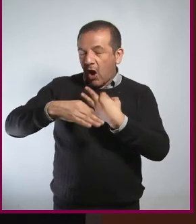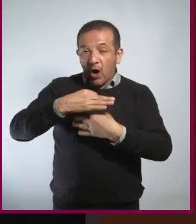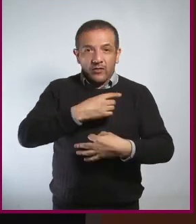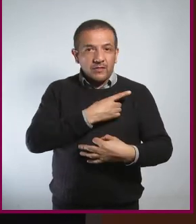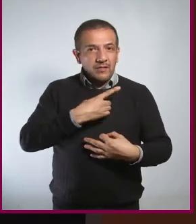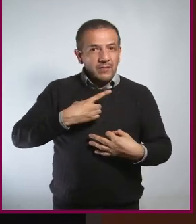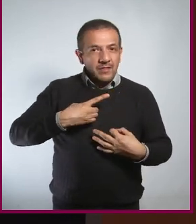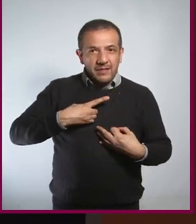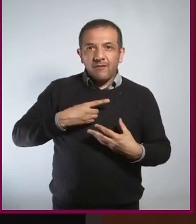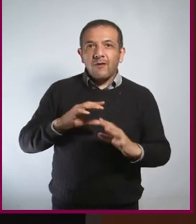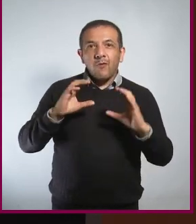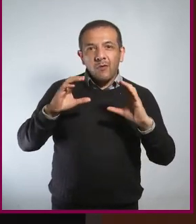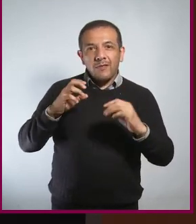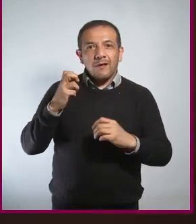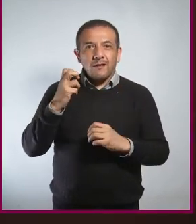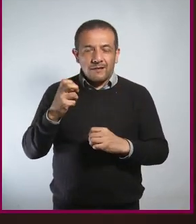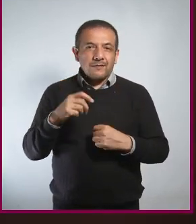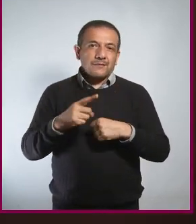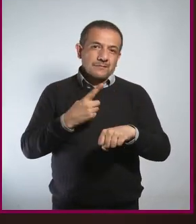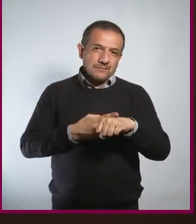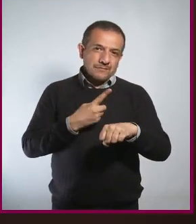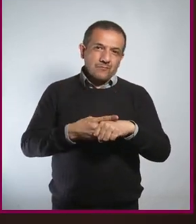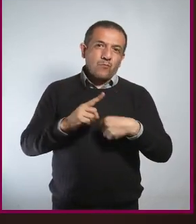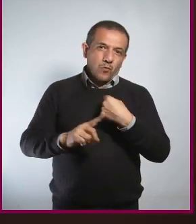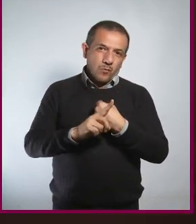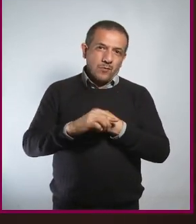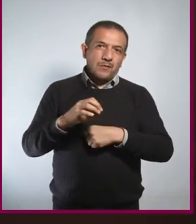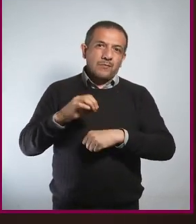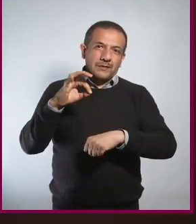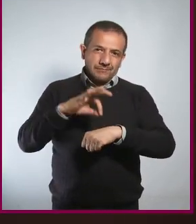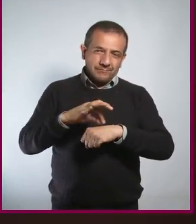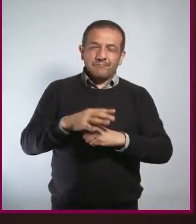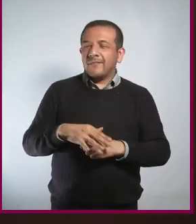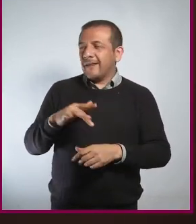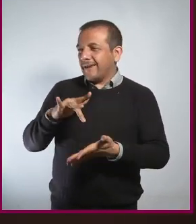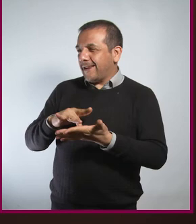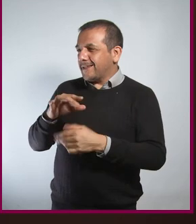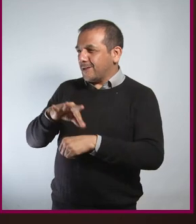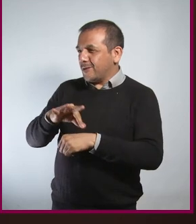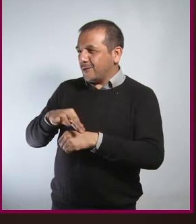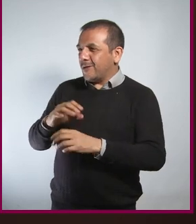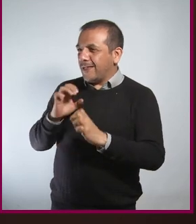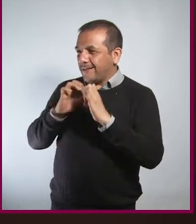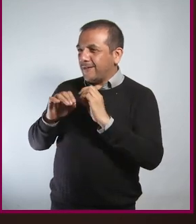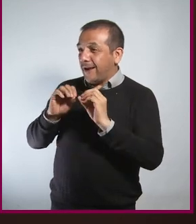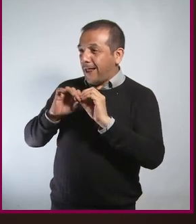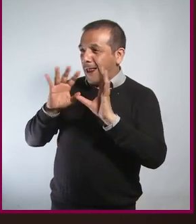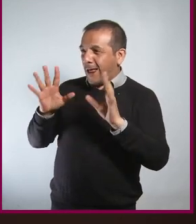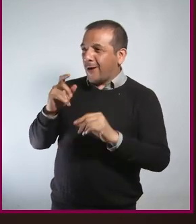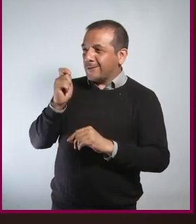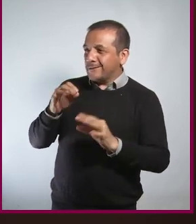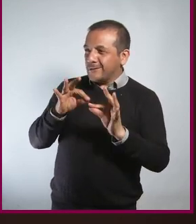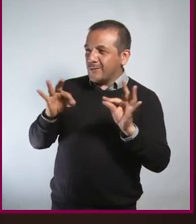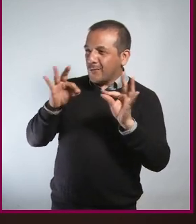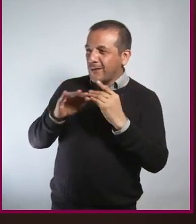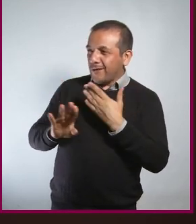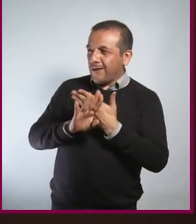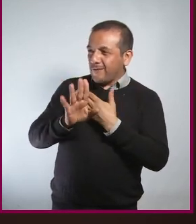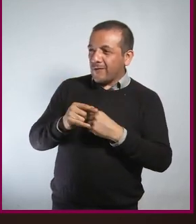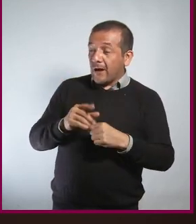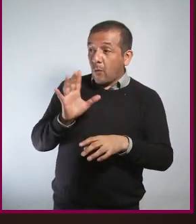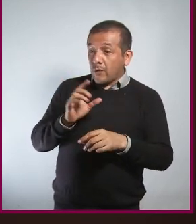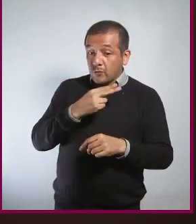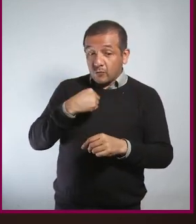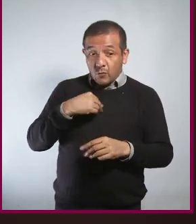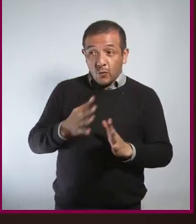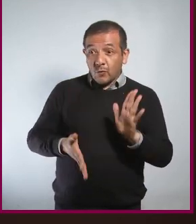son susceptibles a adquirir estas enfermedades. Doctor, muchísimas gracias por su tiempo y gracias por esta entrevista que nos deja muy claro lo importante que es prevenir, sobre todo si